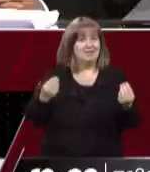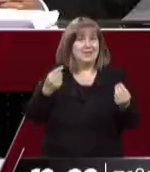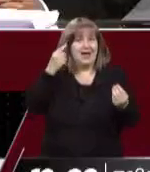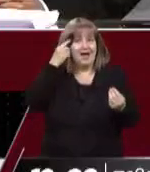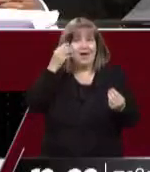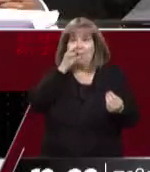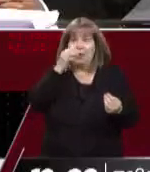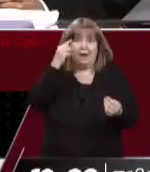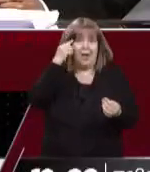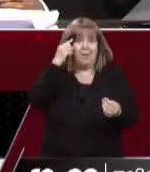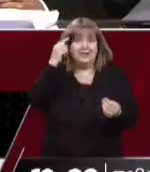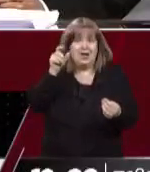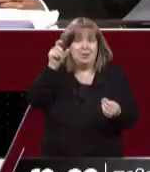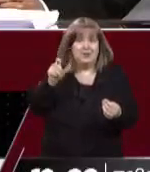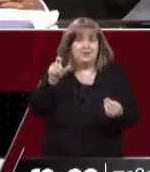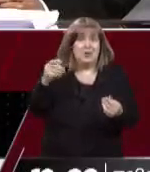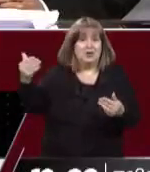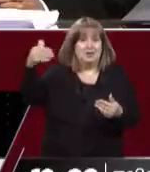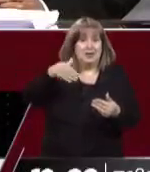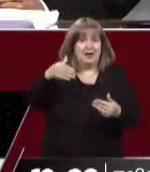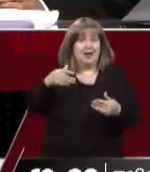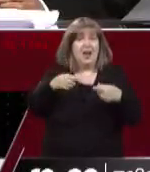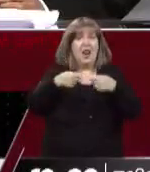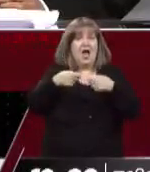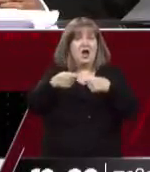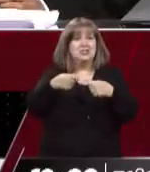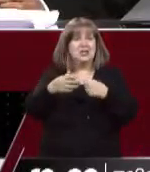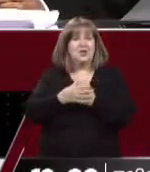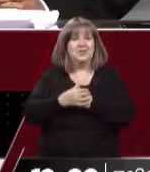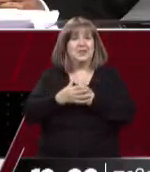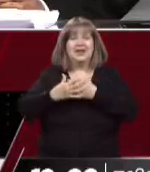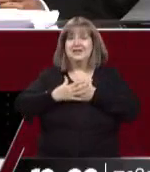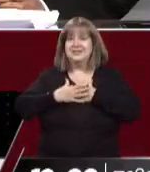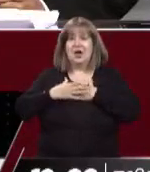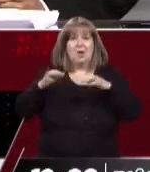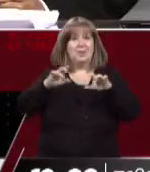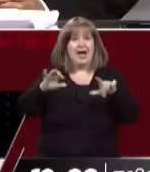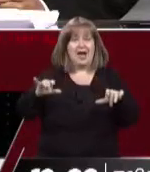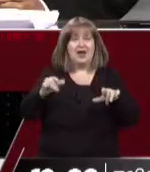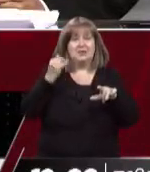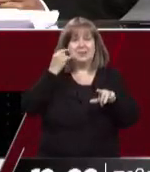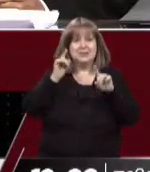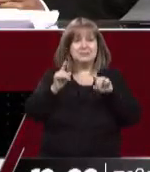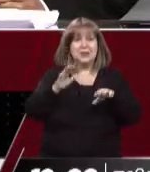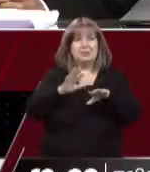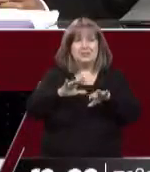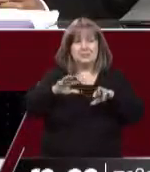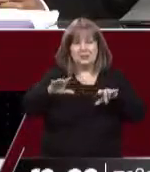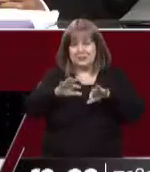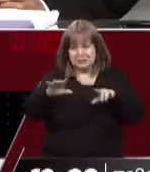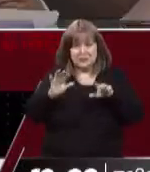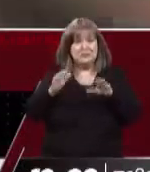imagina jamás. Tal cual. Así que acá estoy con el piano, por ejemplo, que tocó ayer Chris